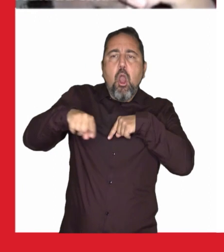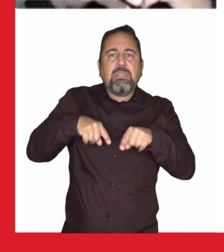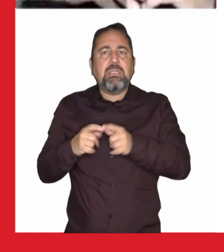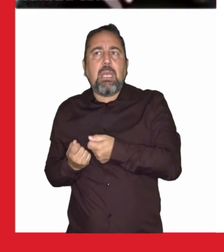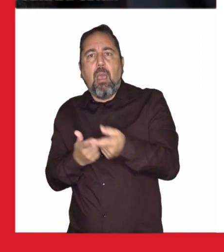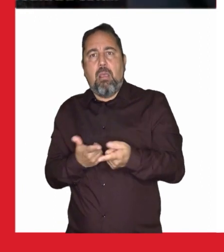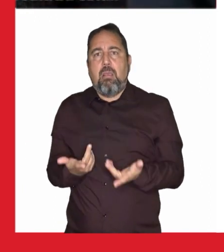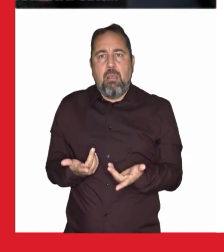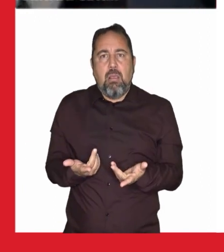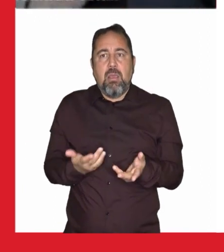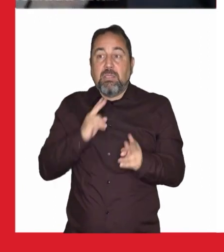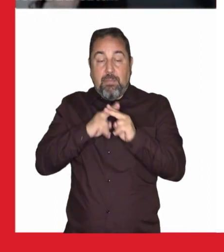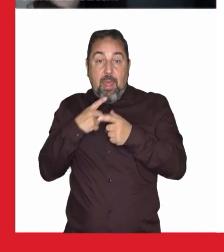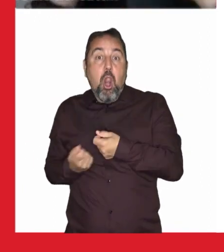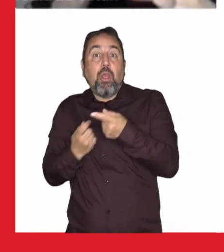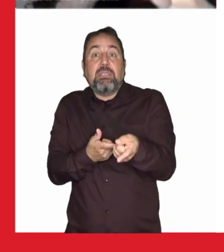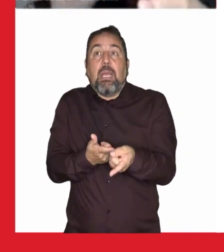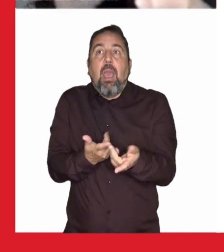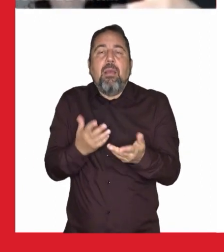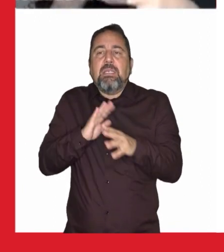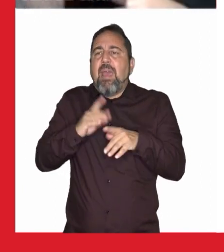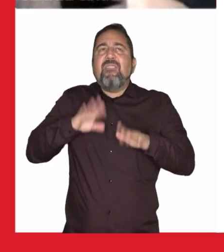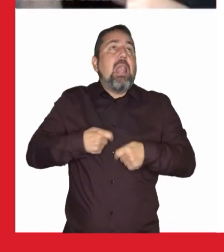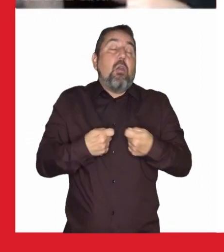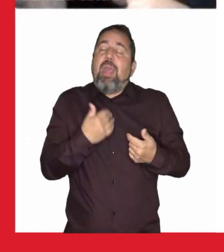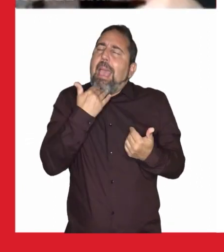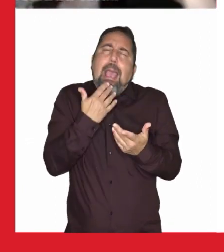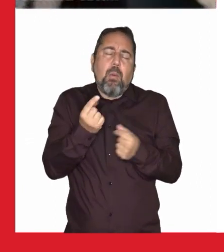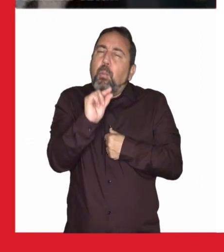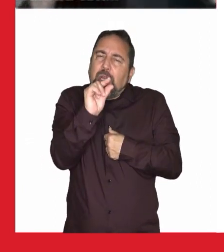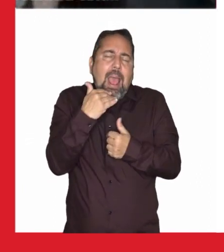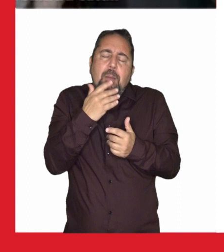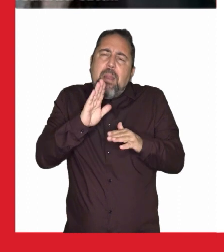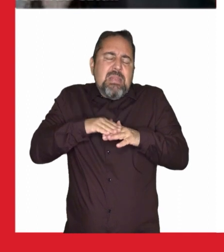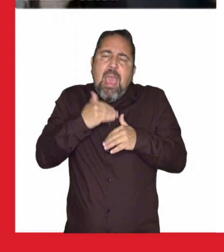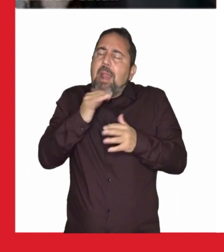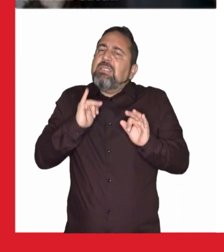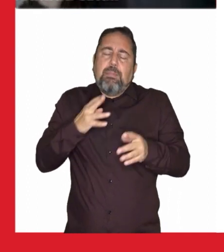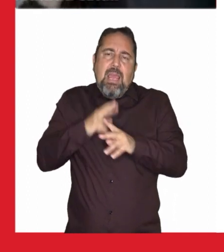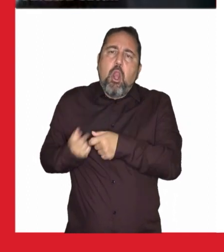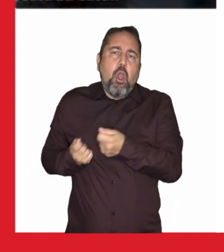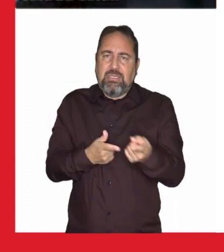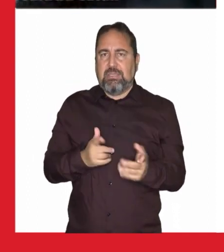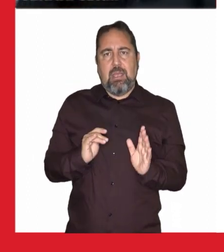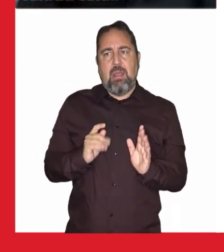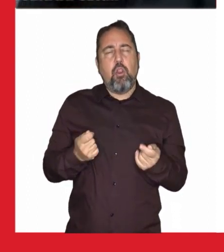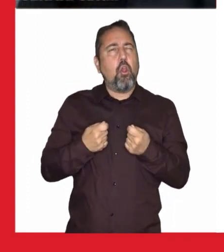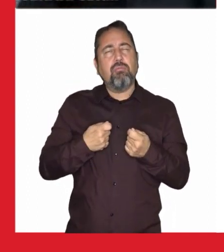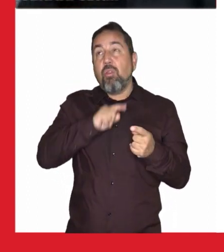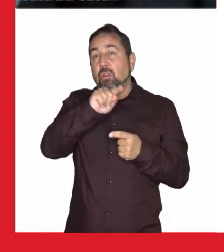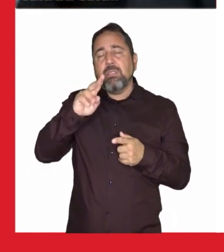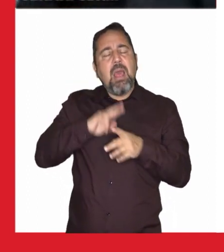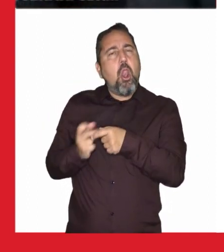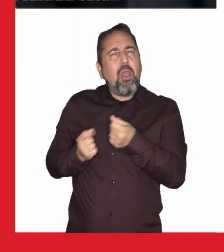¿Sí? Toda la parte de logística, cuando tengáis negocios que tienen que ver con logística. Casi todos los negocios en general tienen algo, aunque sea un poquito de